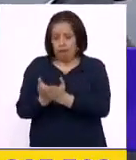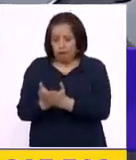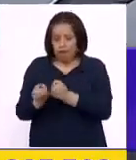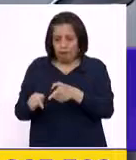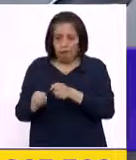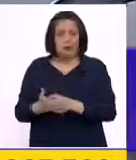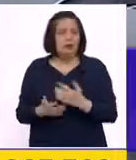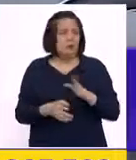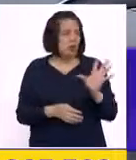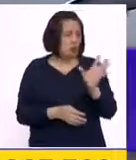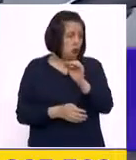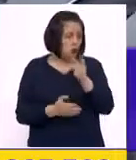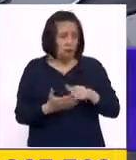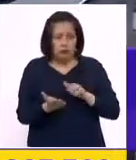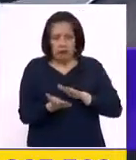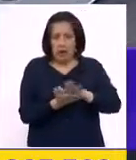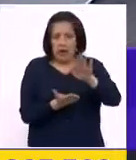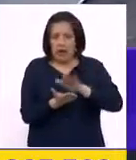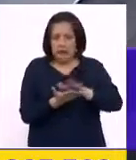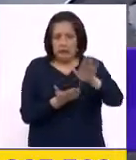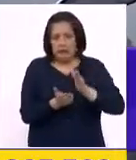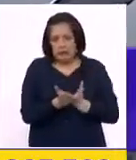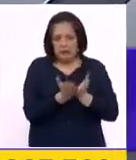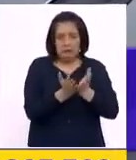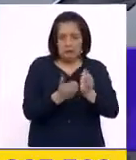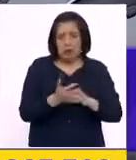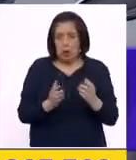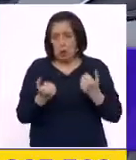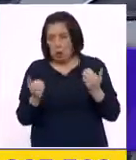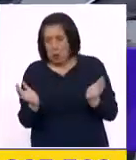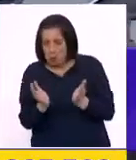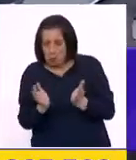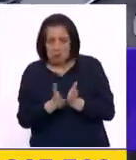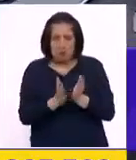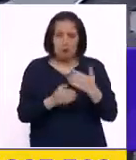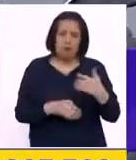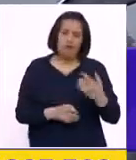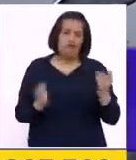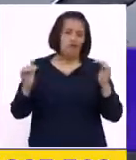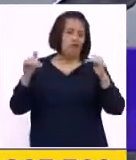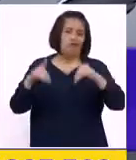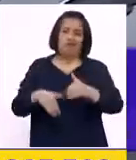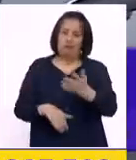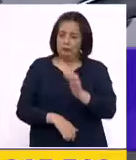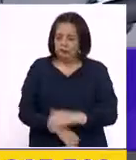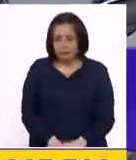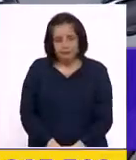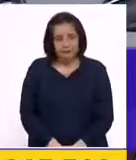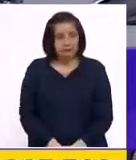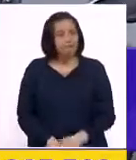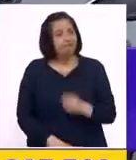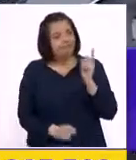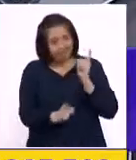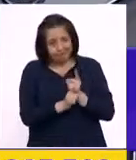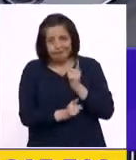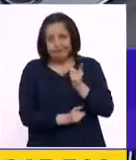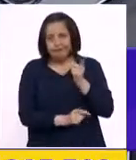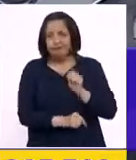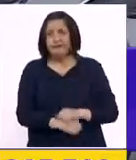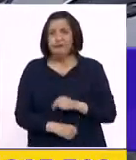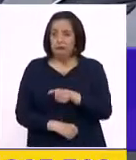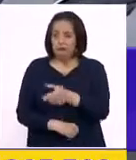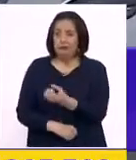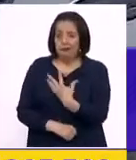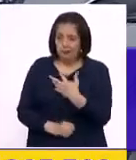las embarcaciones que hablamos de lanchas y yates, embarcaciones pequeñas y grandes, están siendo perjudicadas. Exacto, Valeria. Bien,